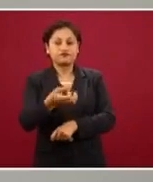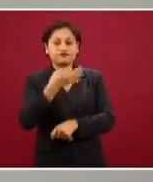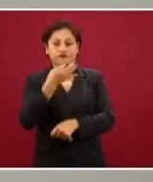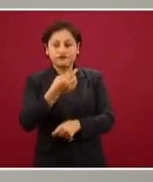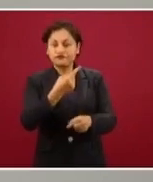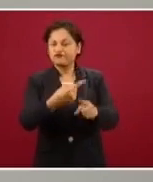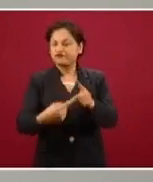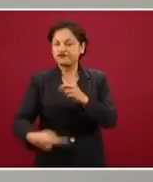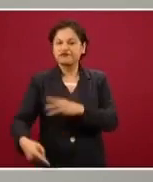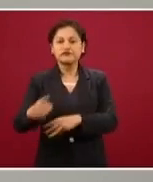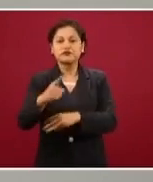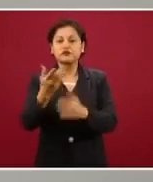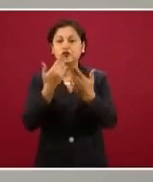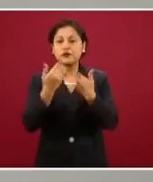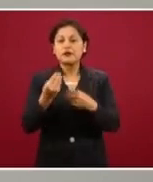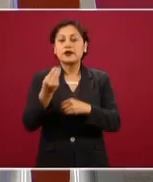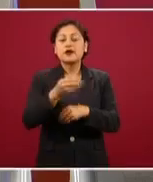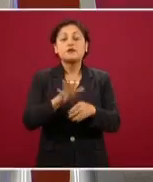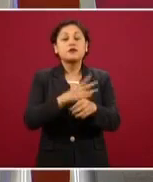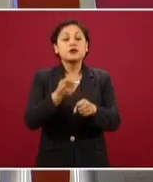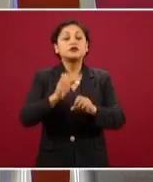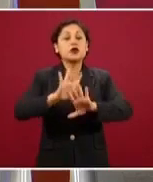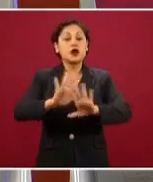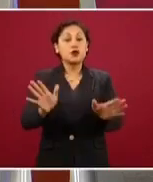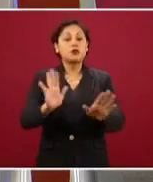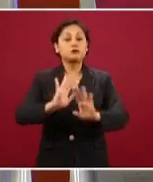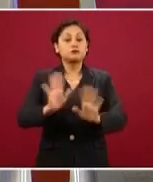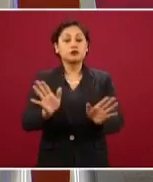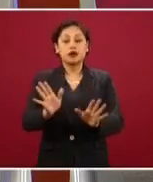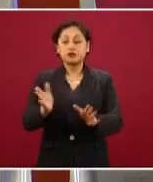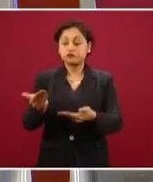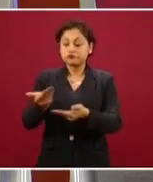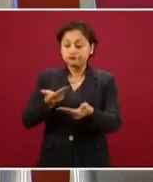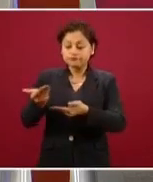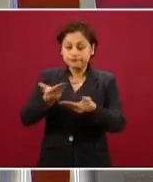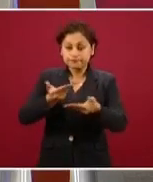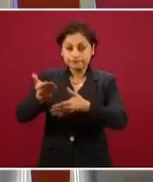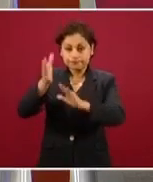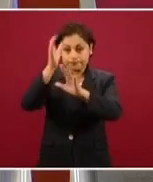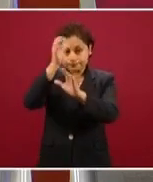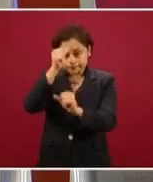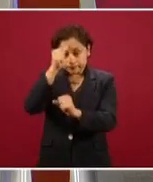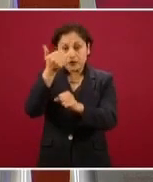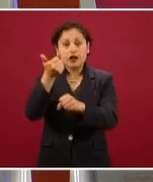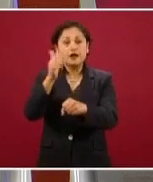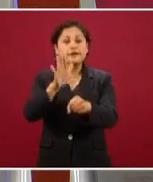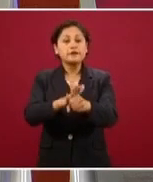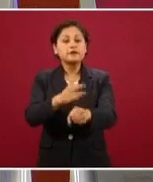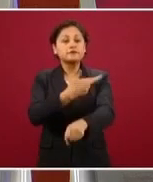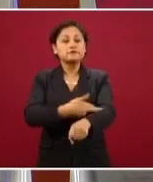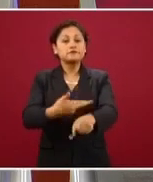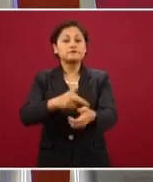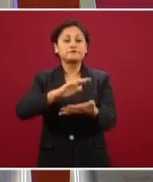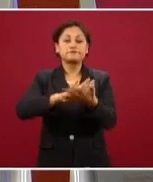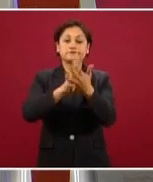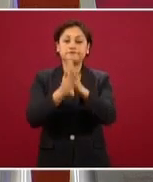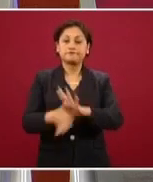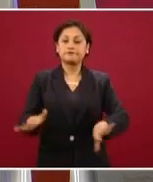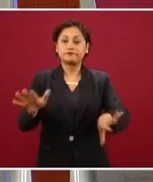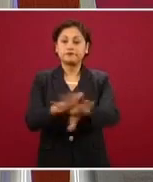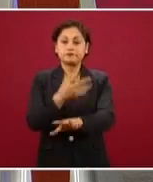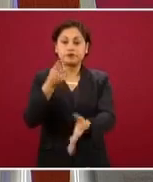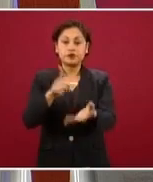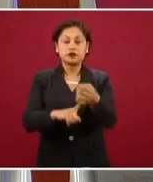desorden importante. Entonces ya se están tomando acciones para hacer una reestructura administrativa del hospital y de momento ya